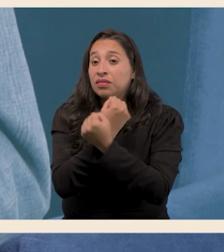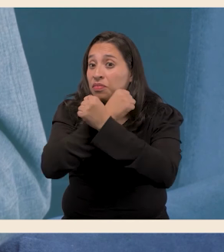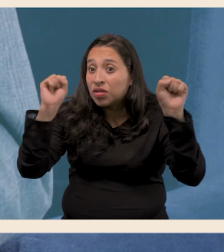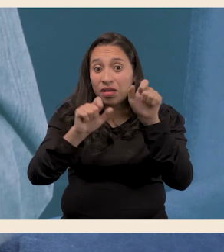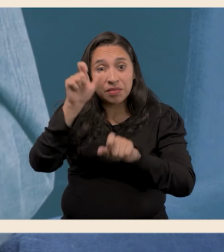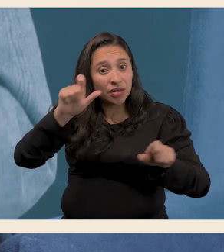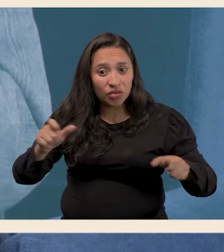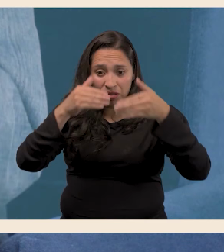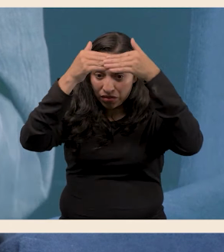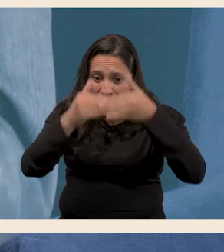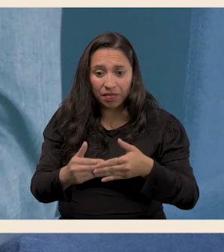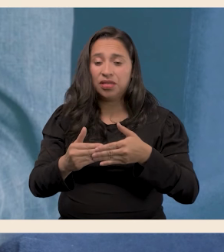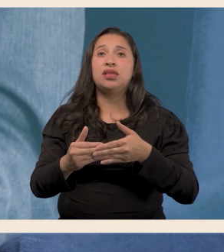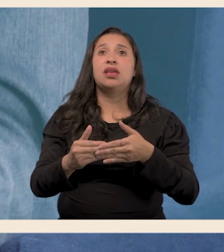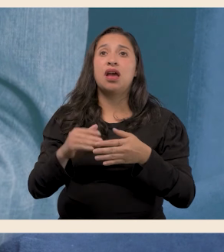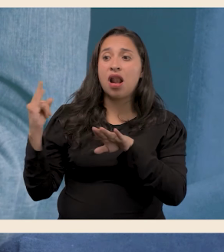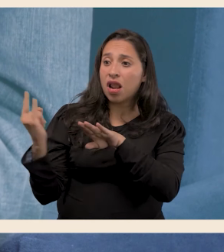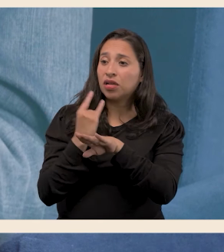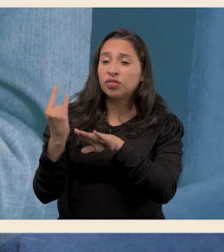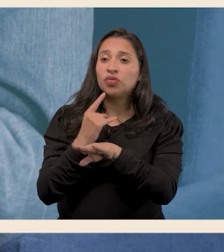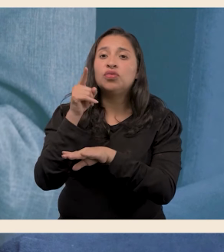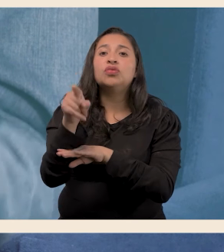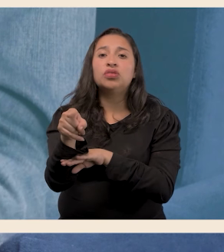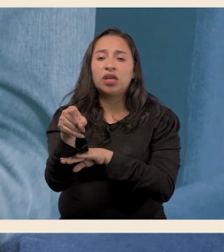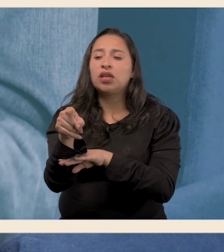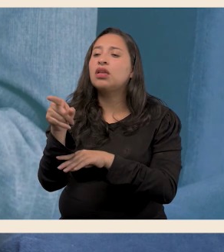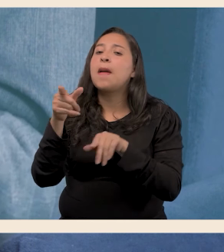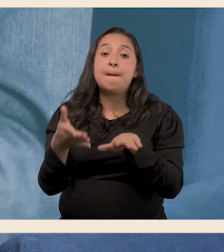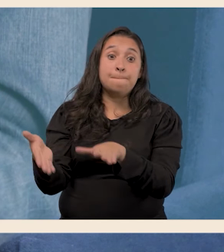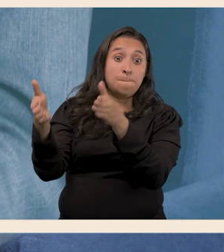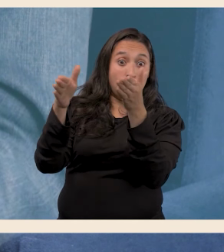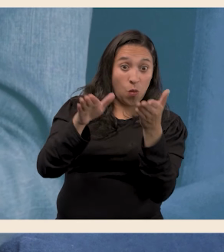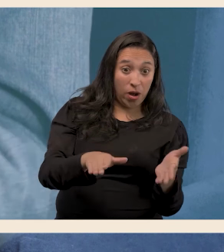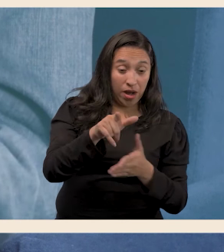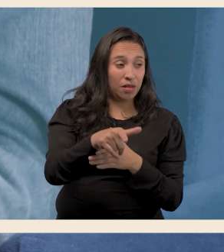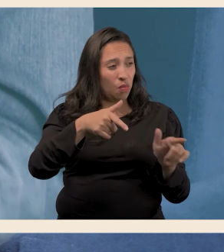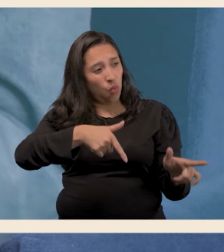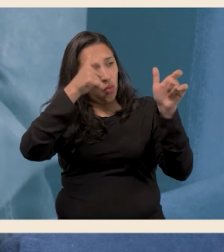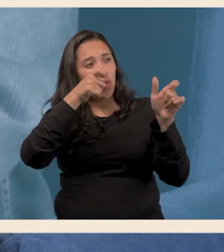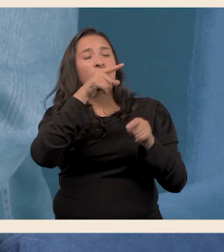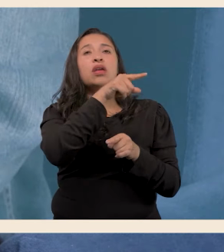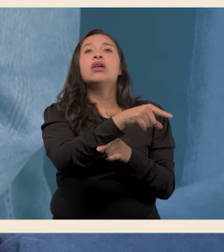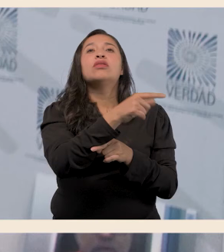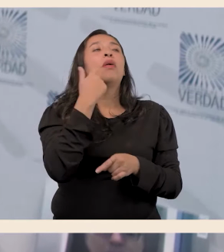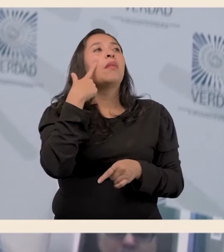discapacitadas para hacerlos pasar por delincuentes o esto